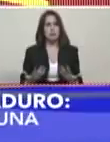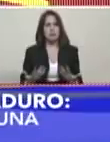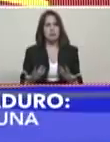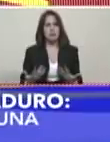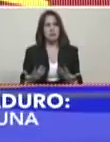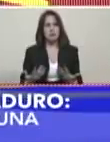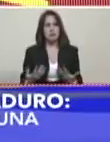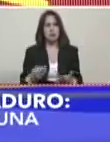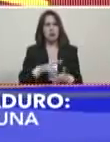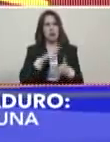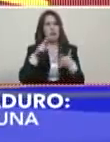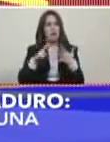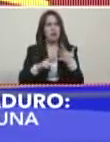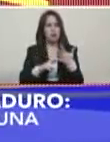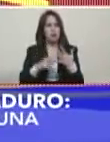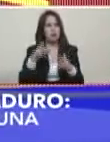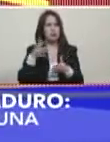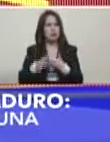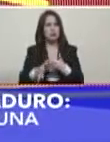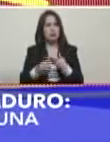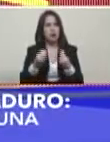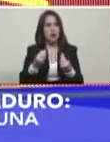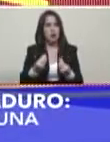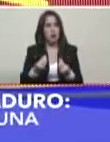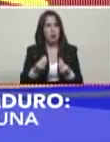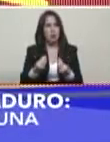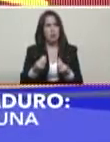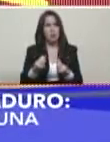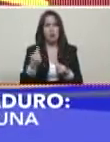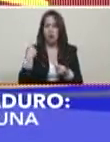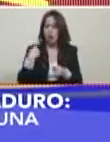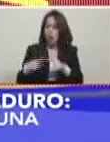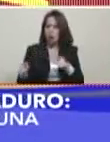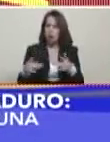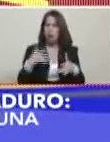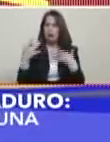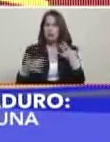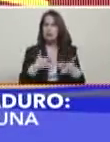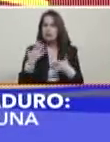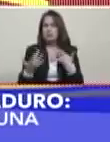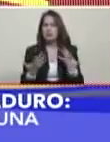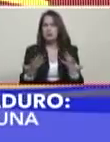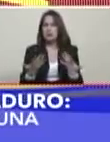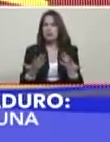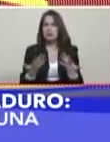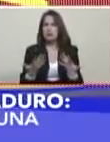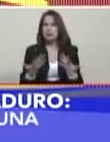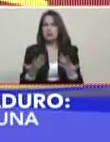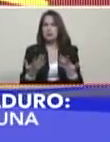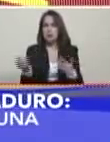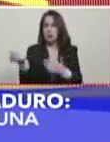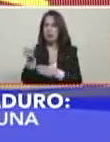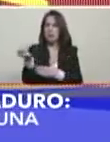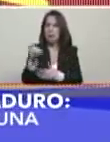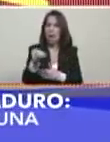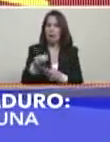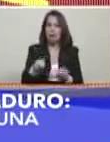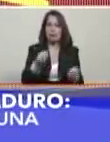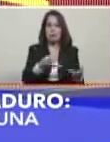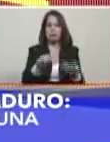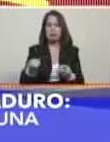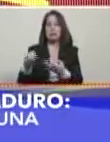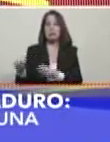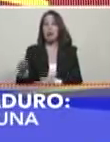la sostenibilidad social de tales activos, con la finalidad de incrementar tanto la capacidad de abastecimiento de